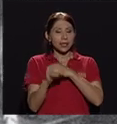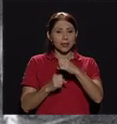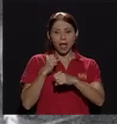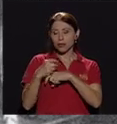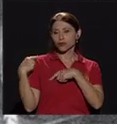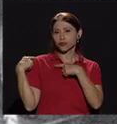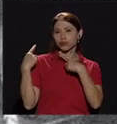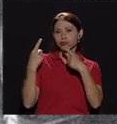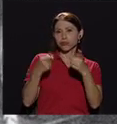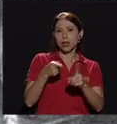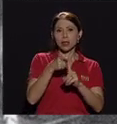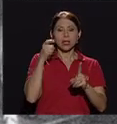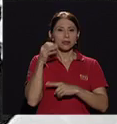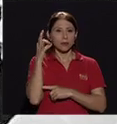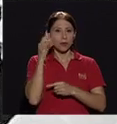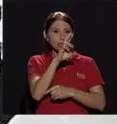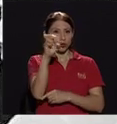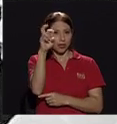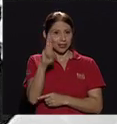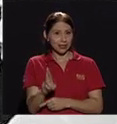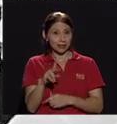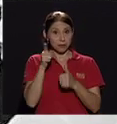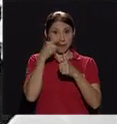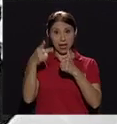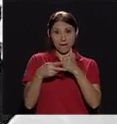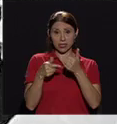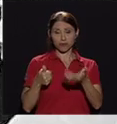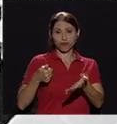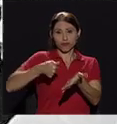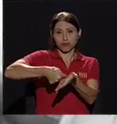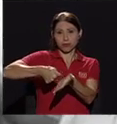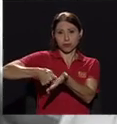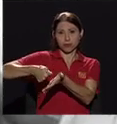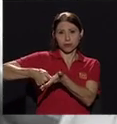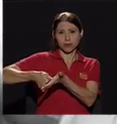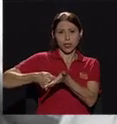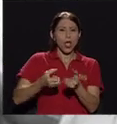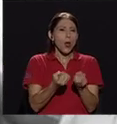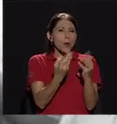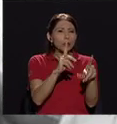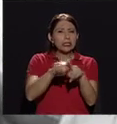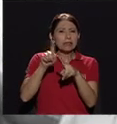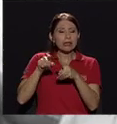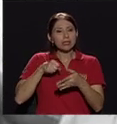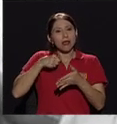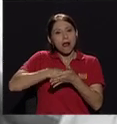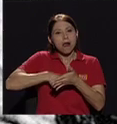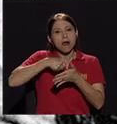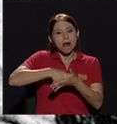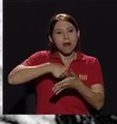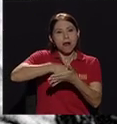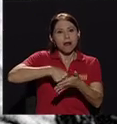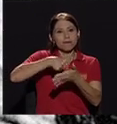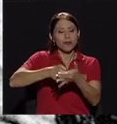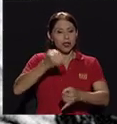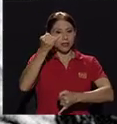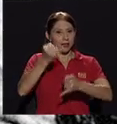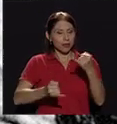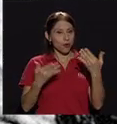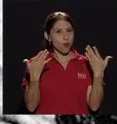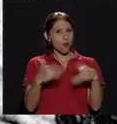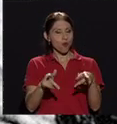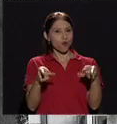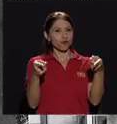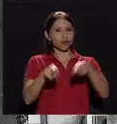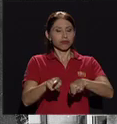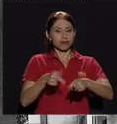Más de 6 décadas han pasado desde que las mujeres costarricenses votaron por primera vez. Múltiples fueron las luchas que concluyeron en